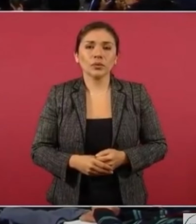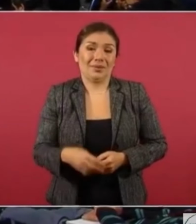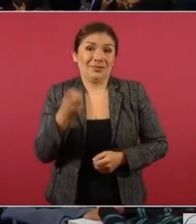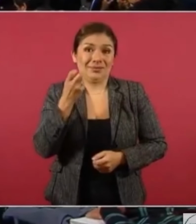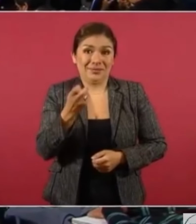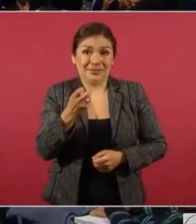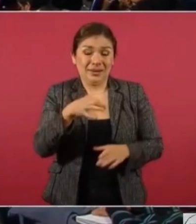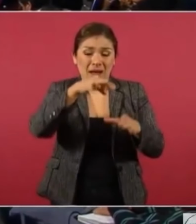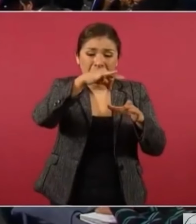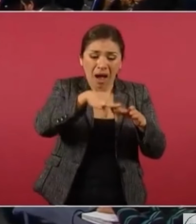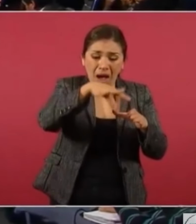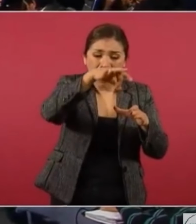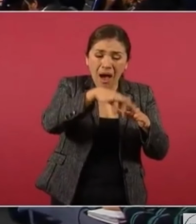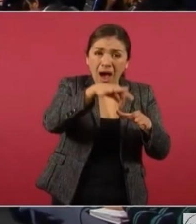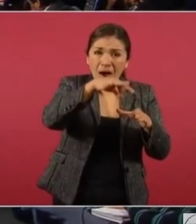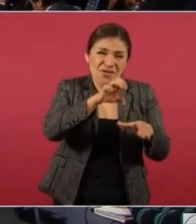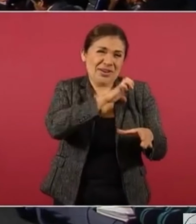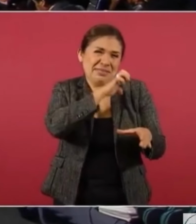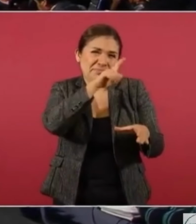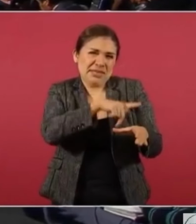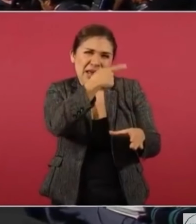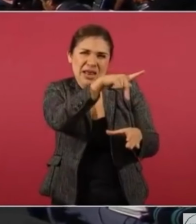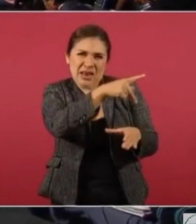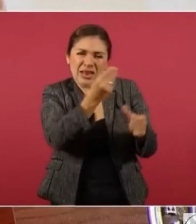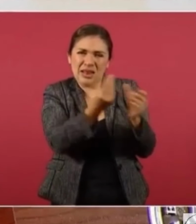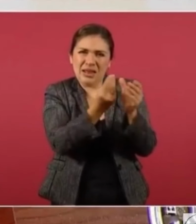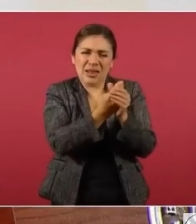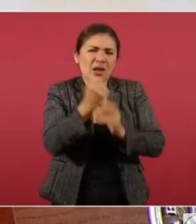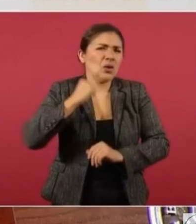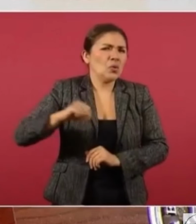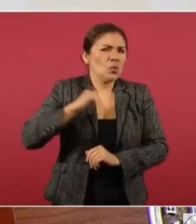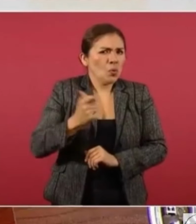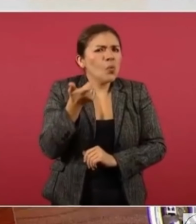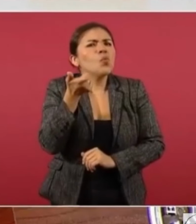esa caja de ahorro especial? En ese entonces,